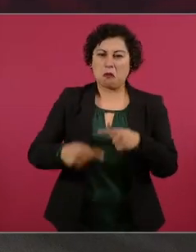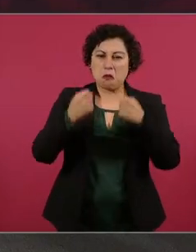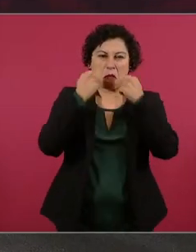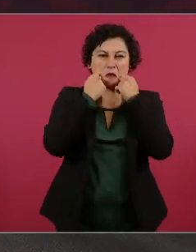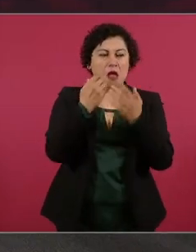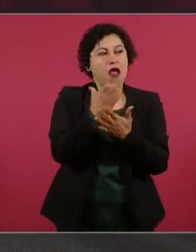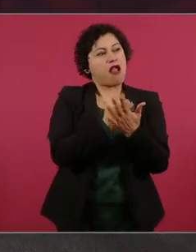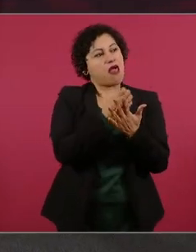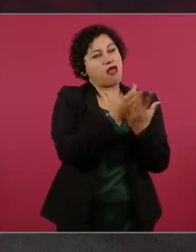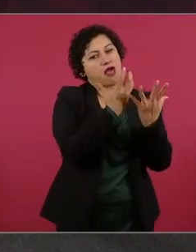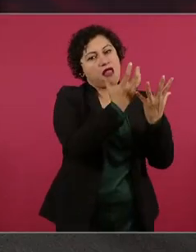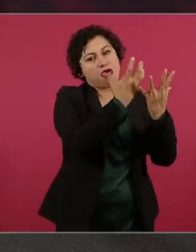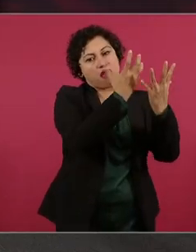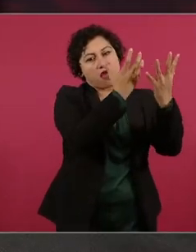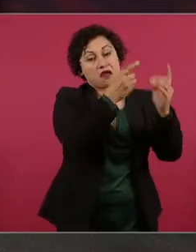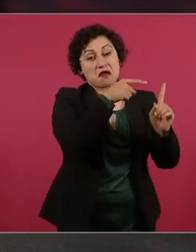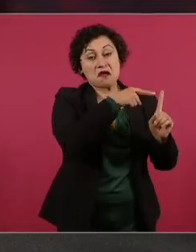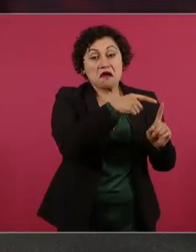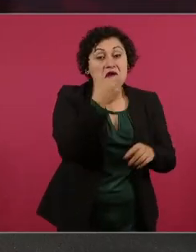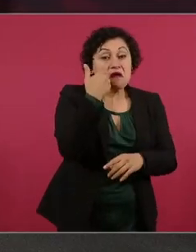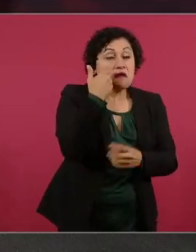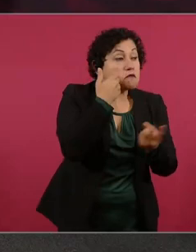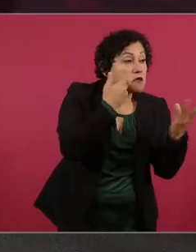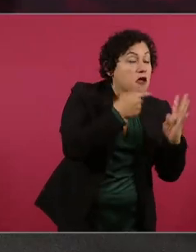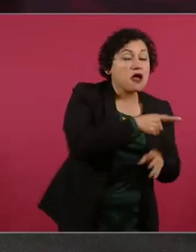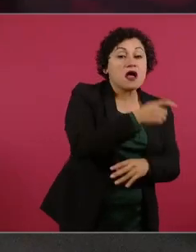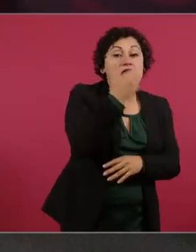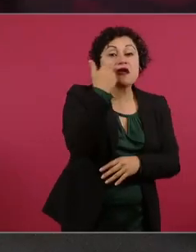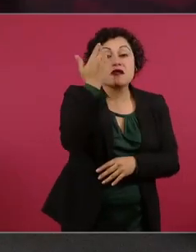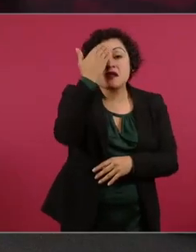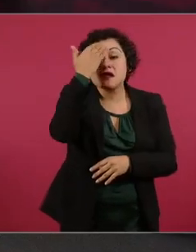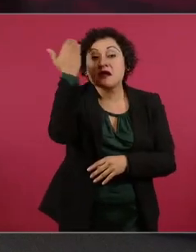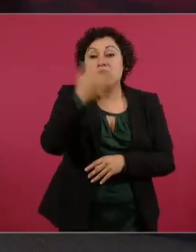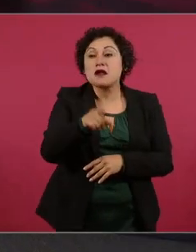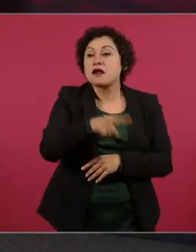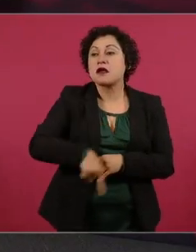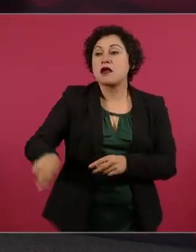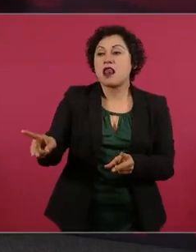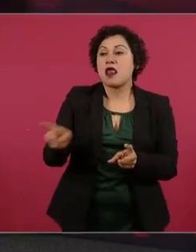y que el que no tranza no avanza, y que además